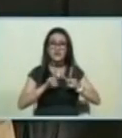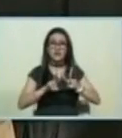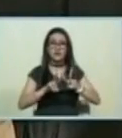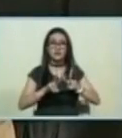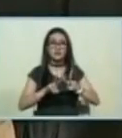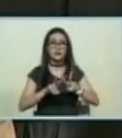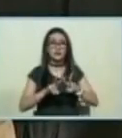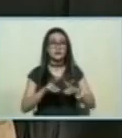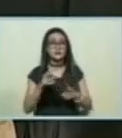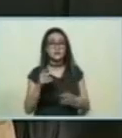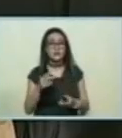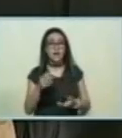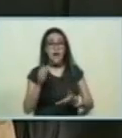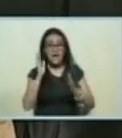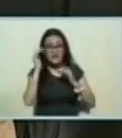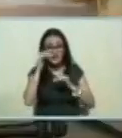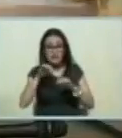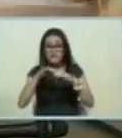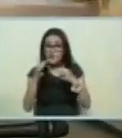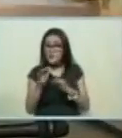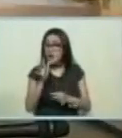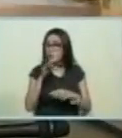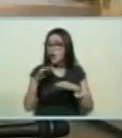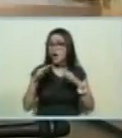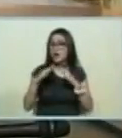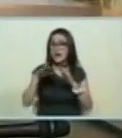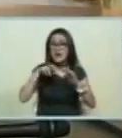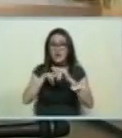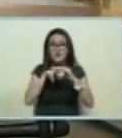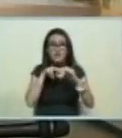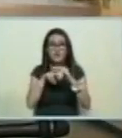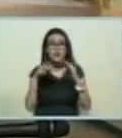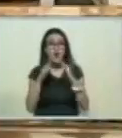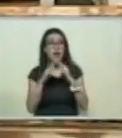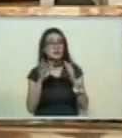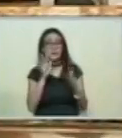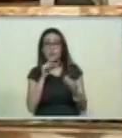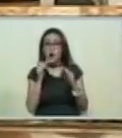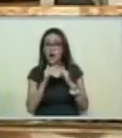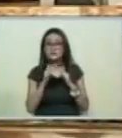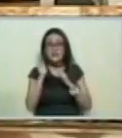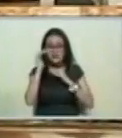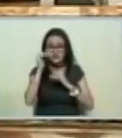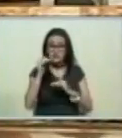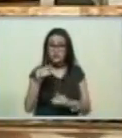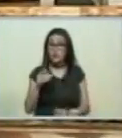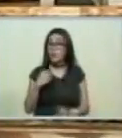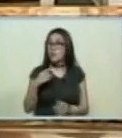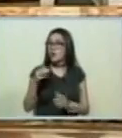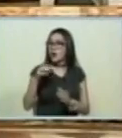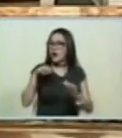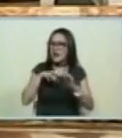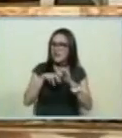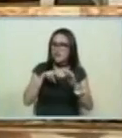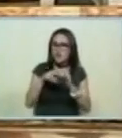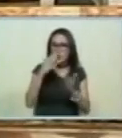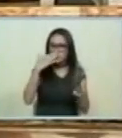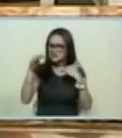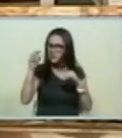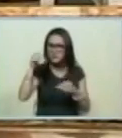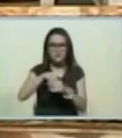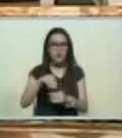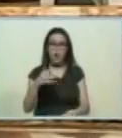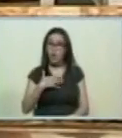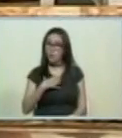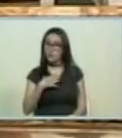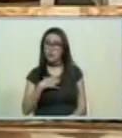lugar del país hayan quedado en los refugios. No podemos eternizar refugios, ya saben, no se